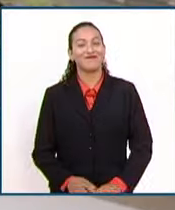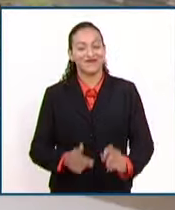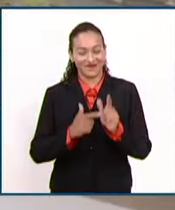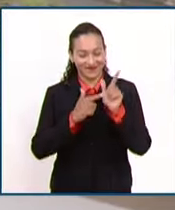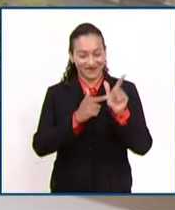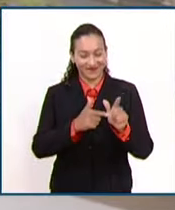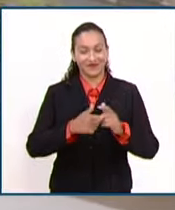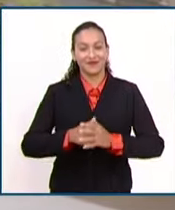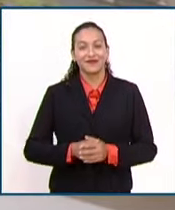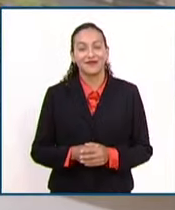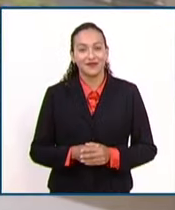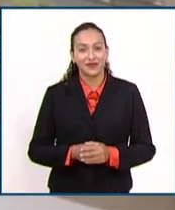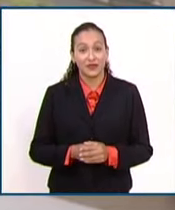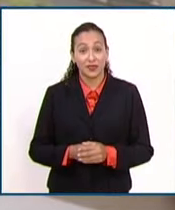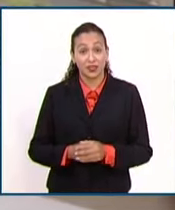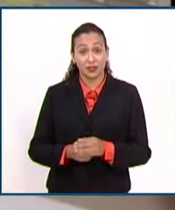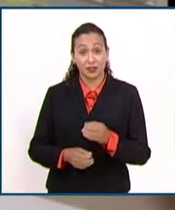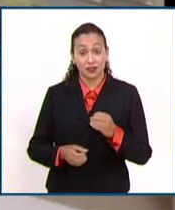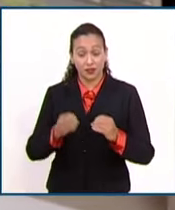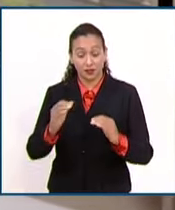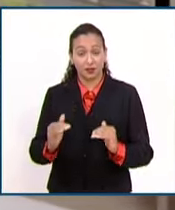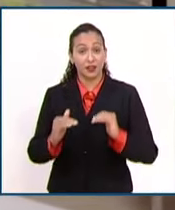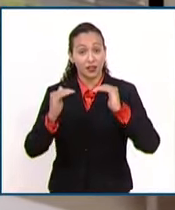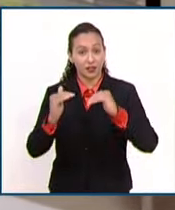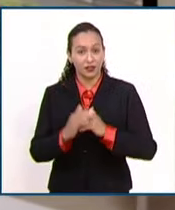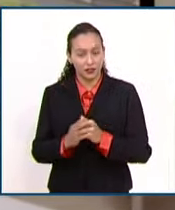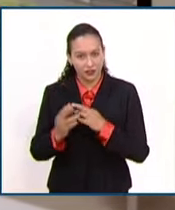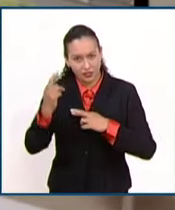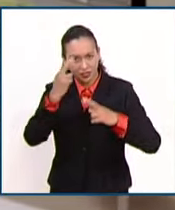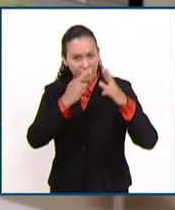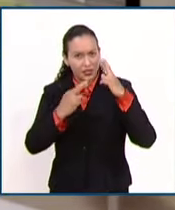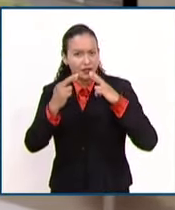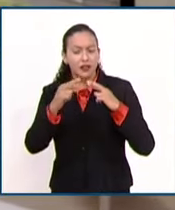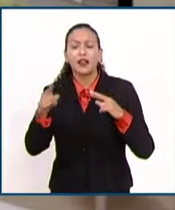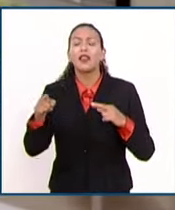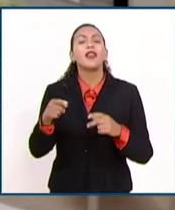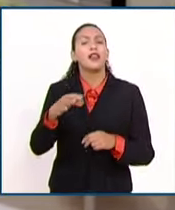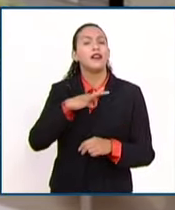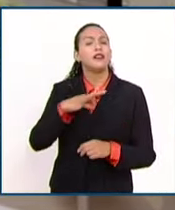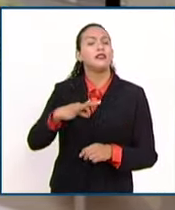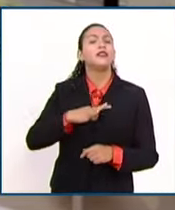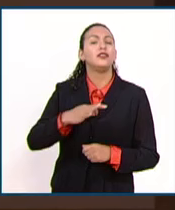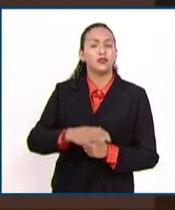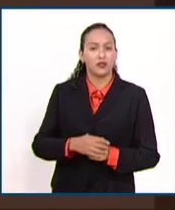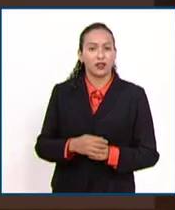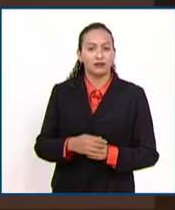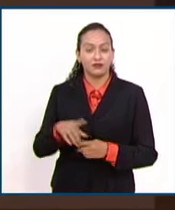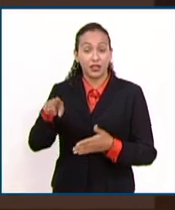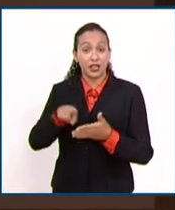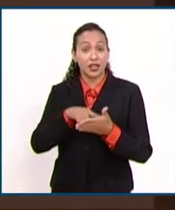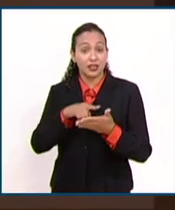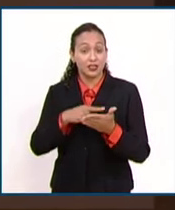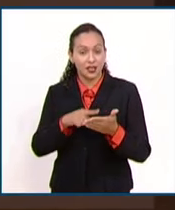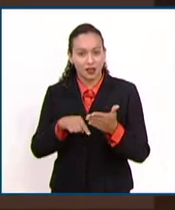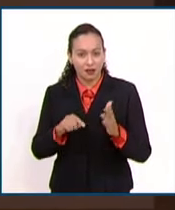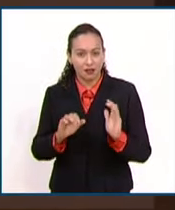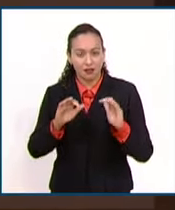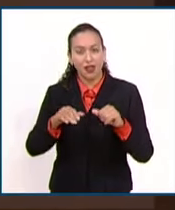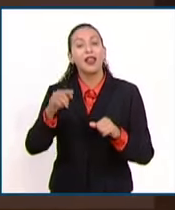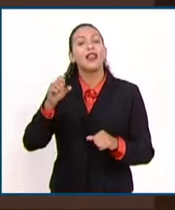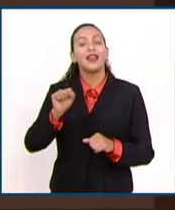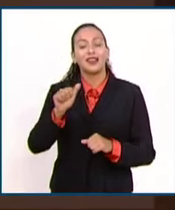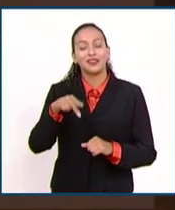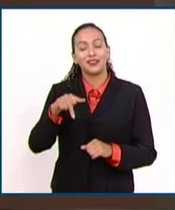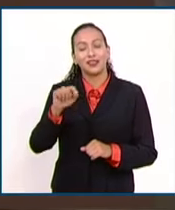Continuamos con la información. La Sala Superior revocó la resolución de la Sala Regional Toluca que canceló el registro de la candidatura de Santiago